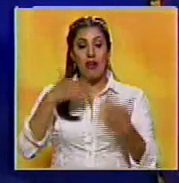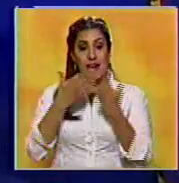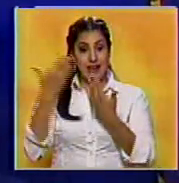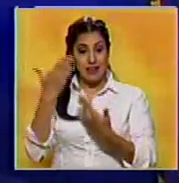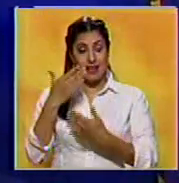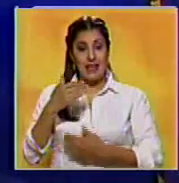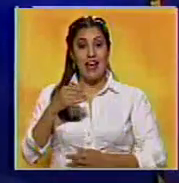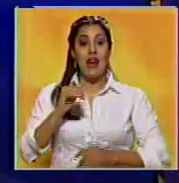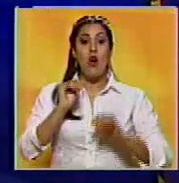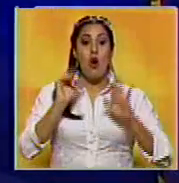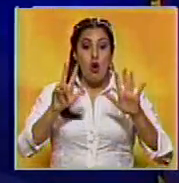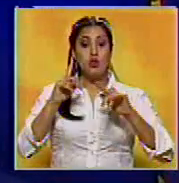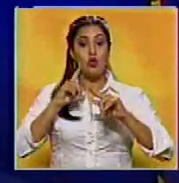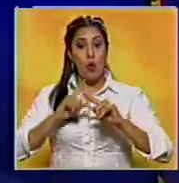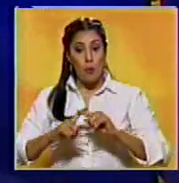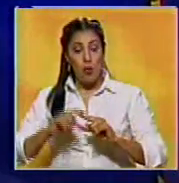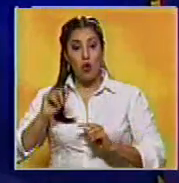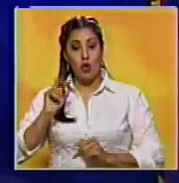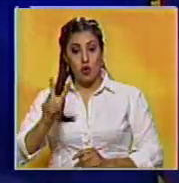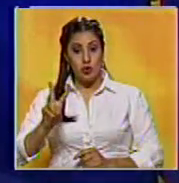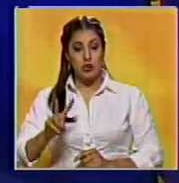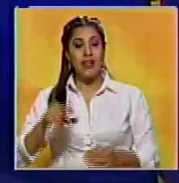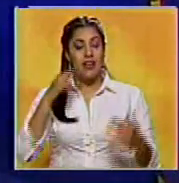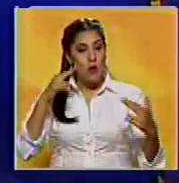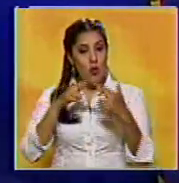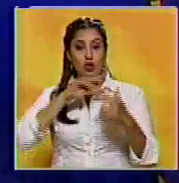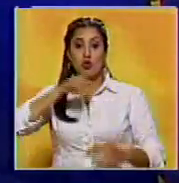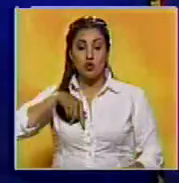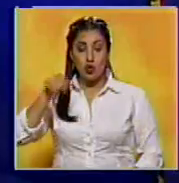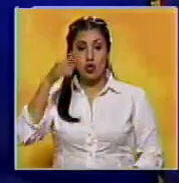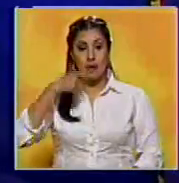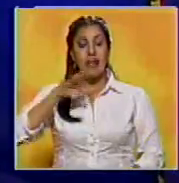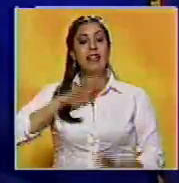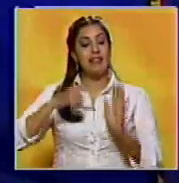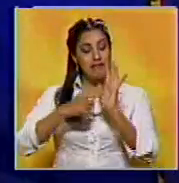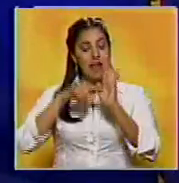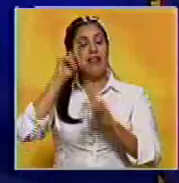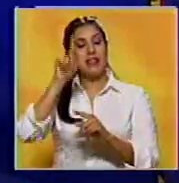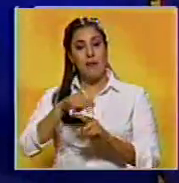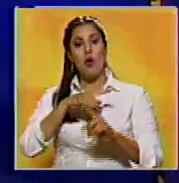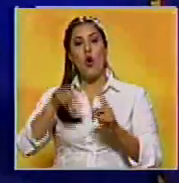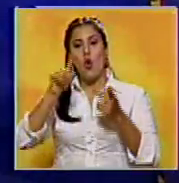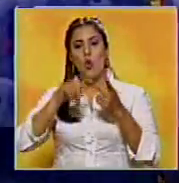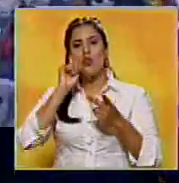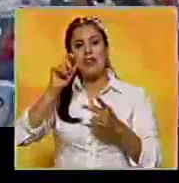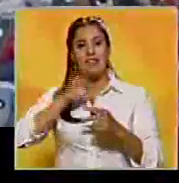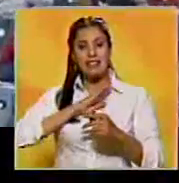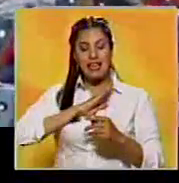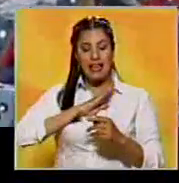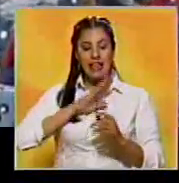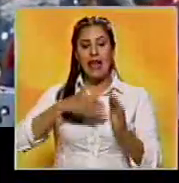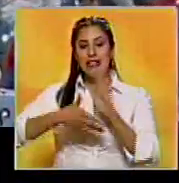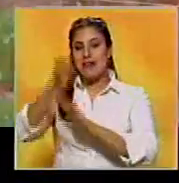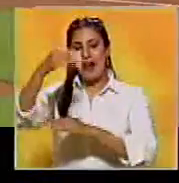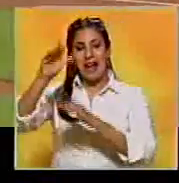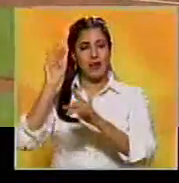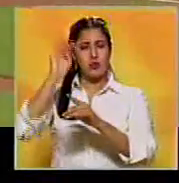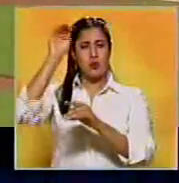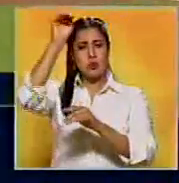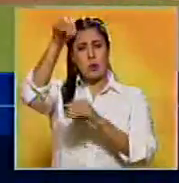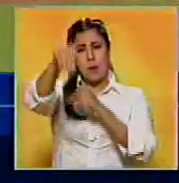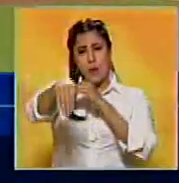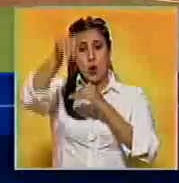los Phillies de Filadelfia, 8-2. En el encuentro no solo Márquez destacó, sino que también Gerardo Parra se fue para la calle. Nos